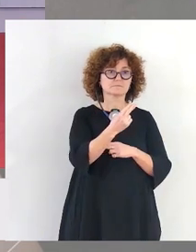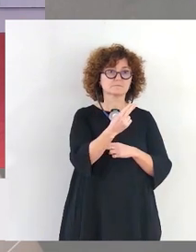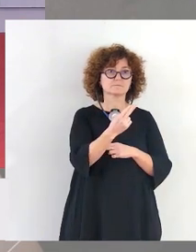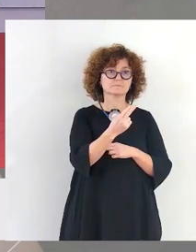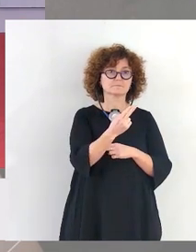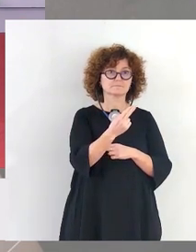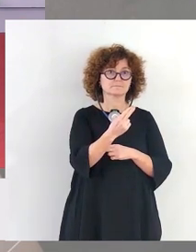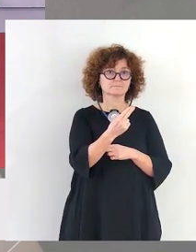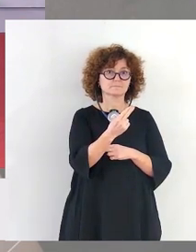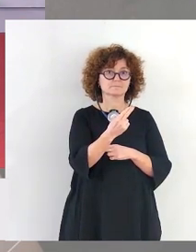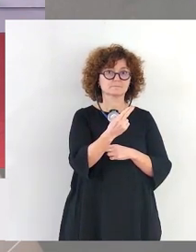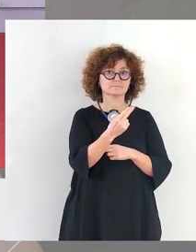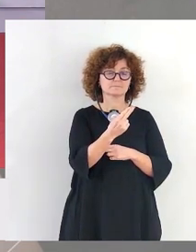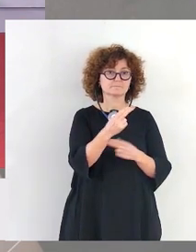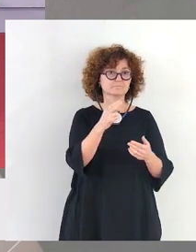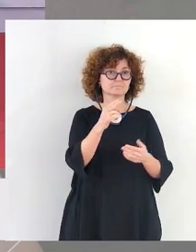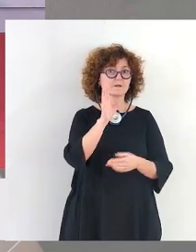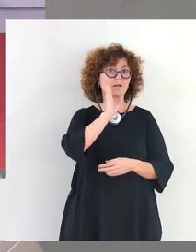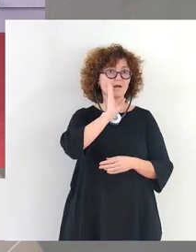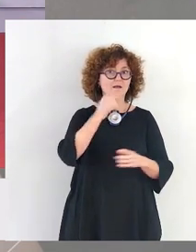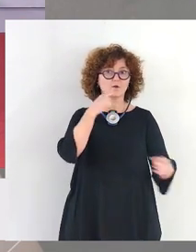anteriormente Y sí de